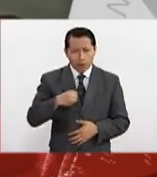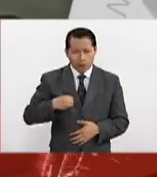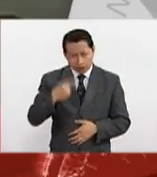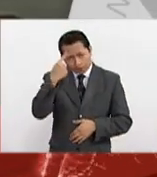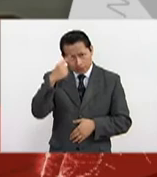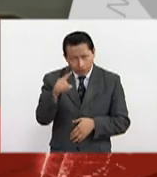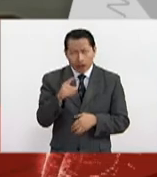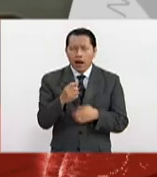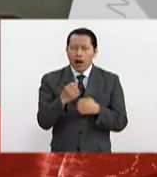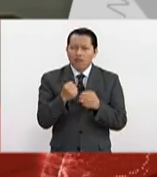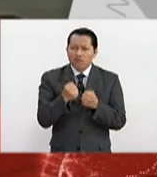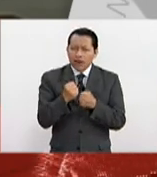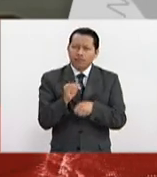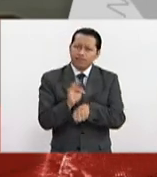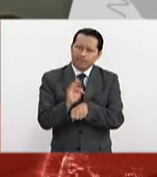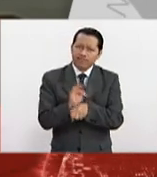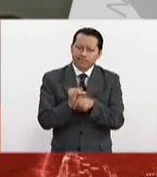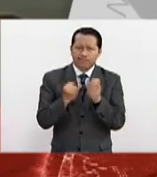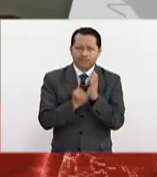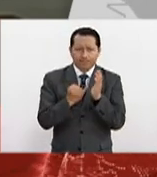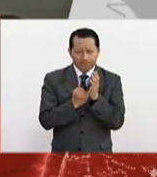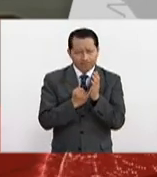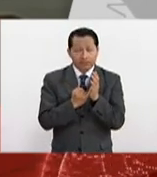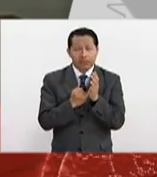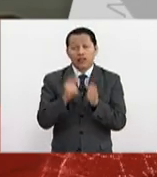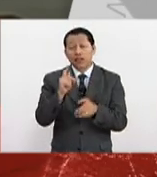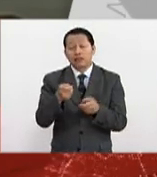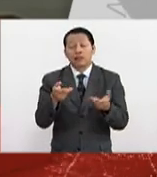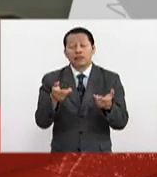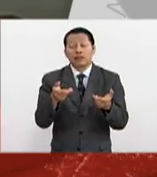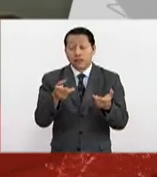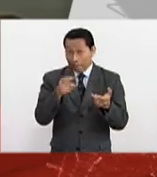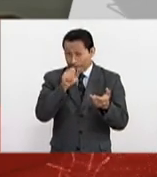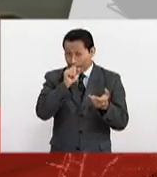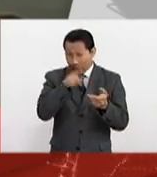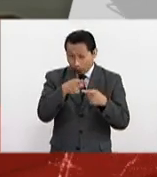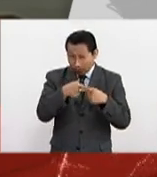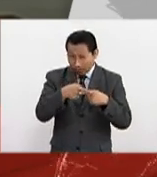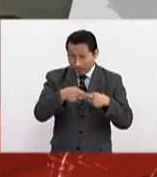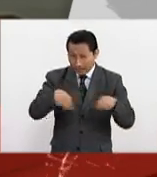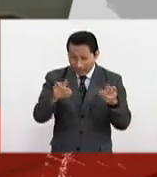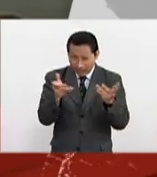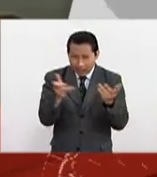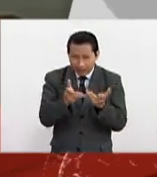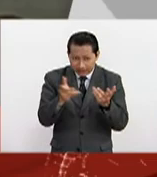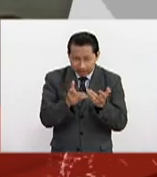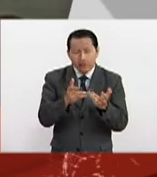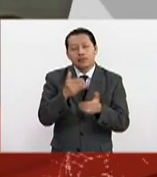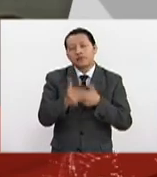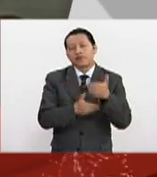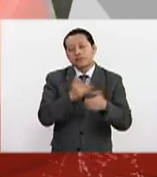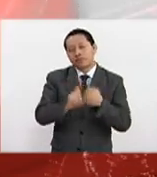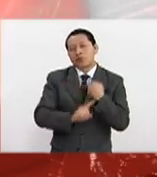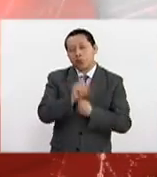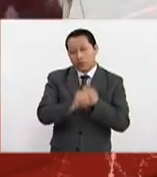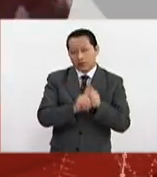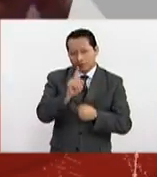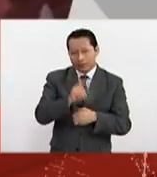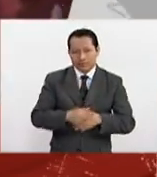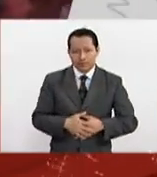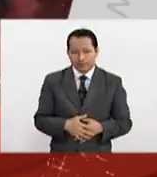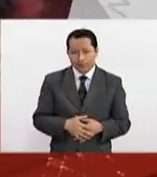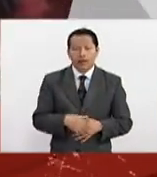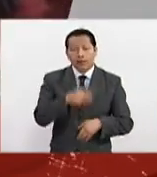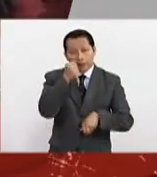de responsabilidad fiscal. Hacerlo de forma distinta abonaría calamidades financieras.